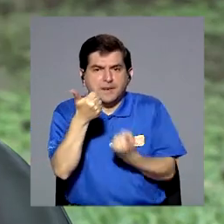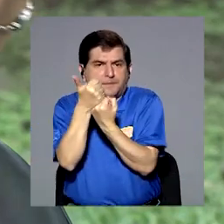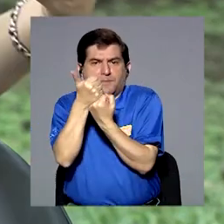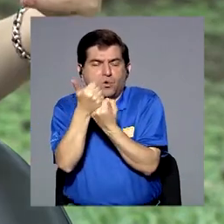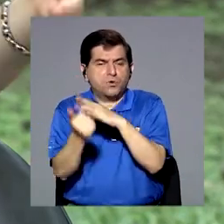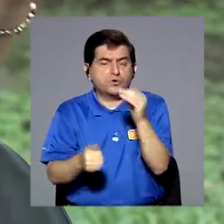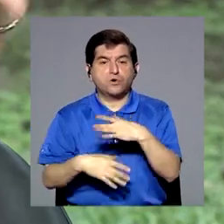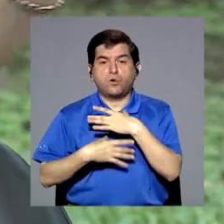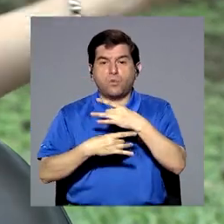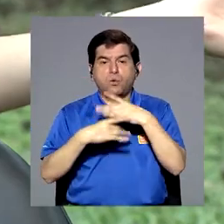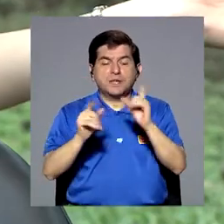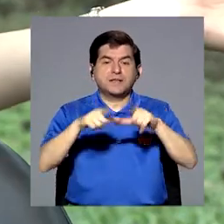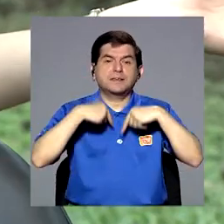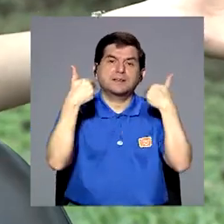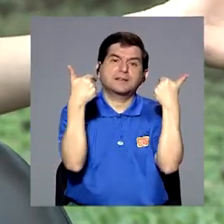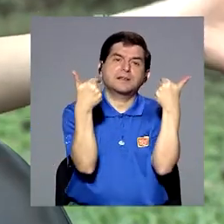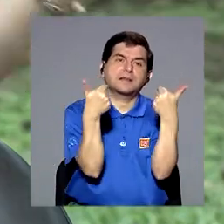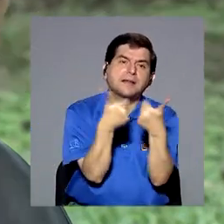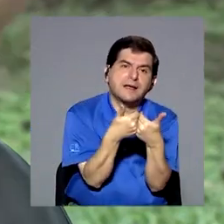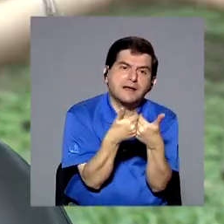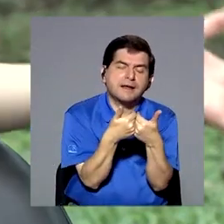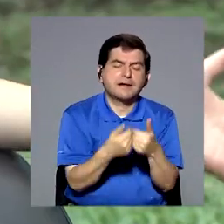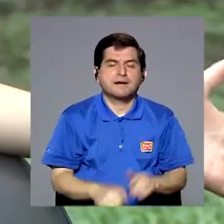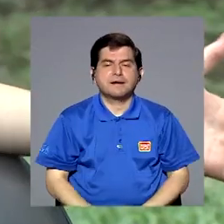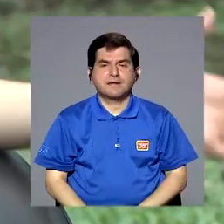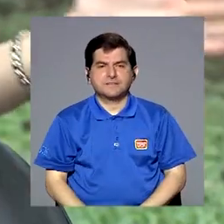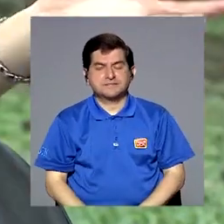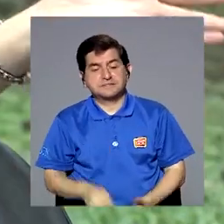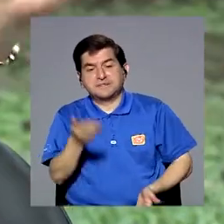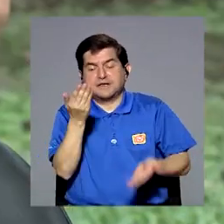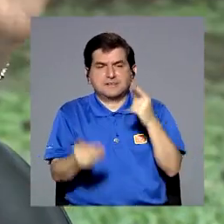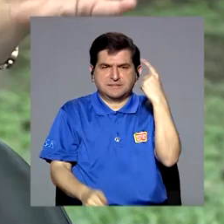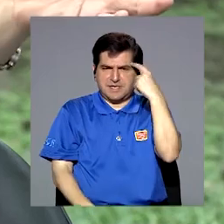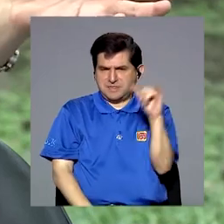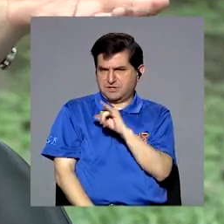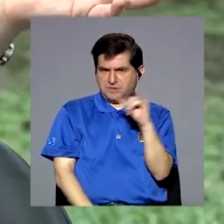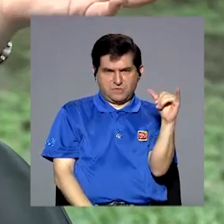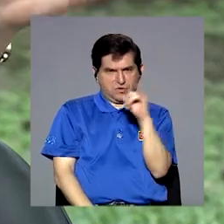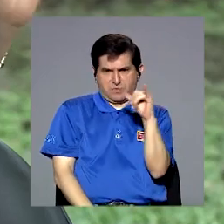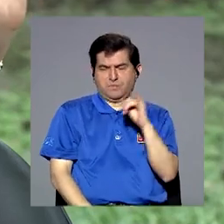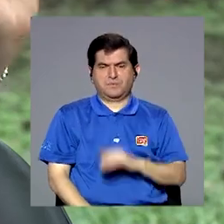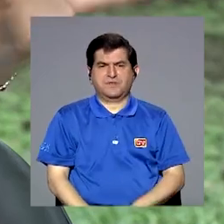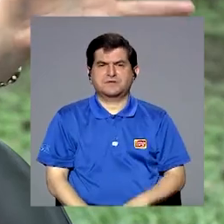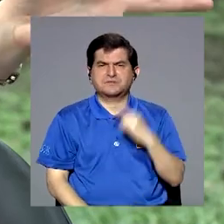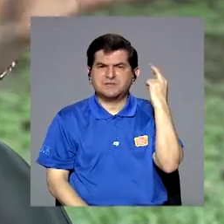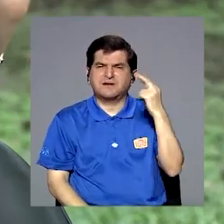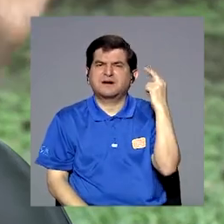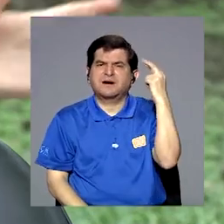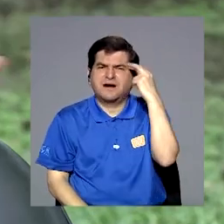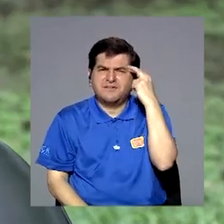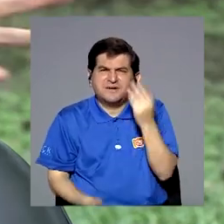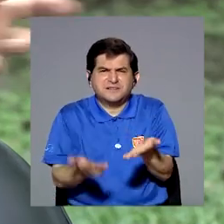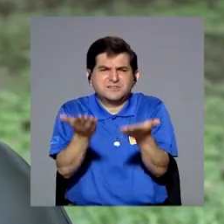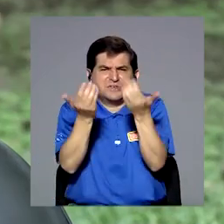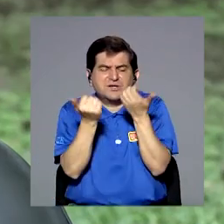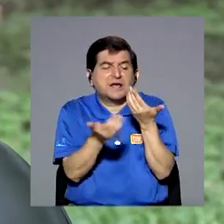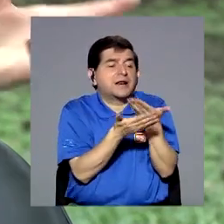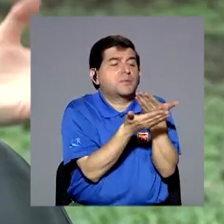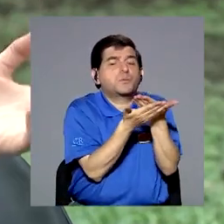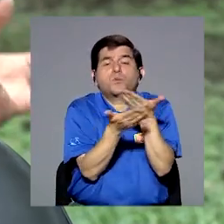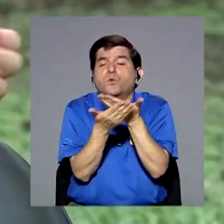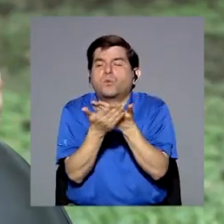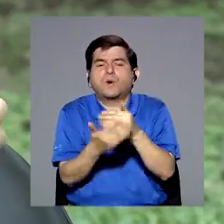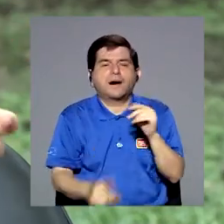apoyados o, digamos, atraídos por grupos o por otros jóvenes, digamos, que no piensen igual que ellos, por esto mismo de que quieren ver,